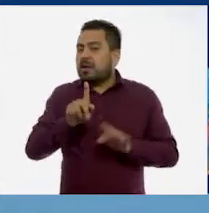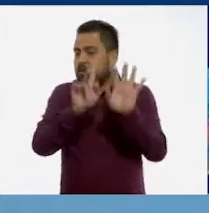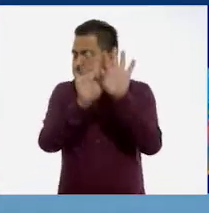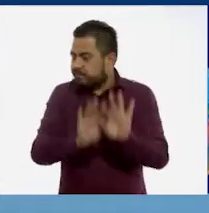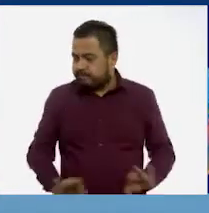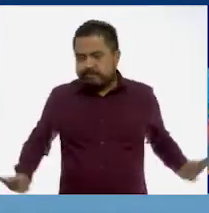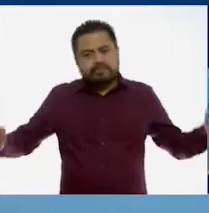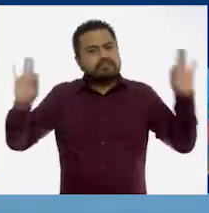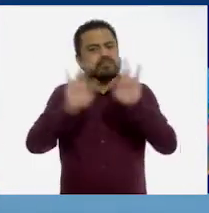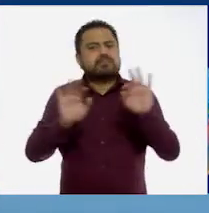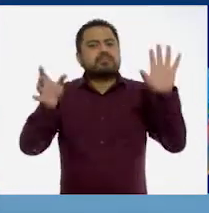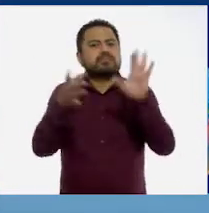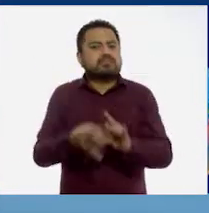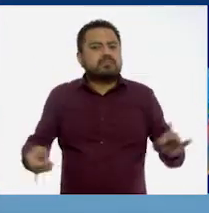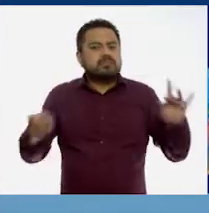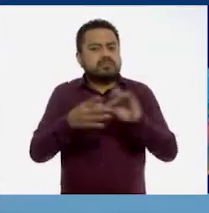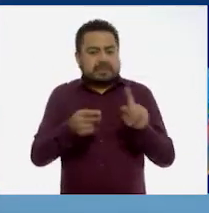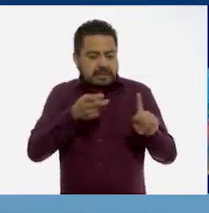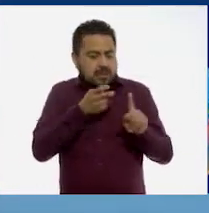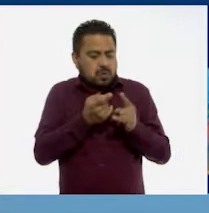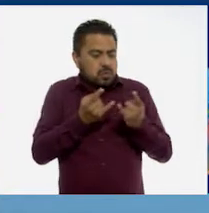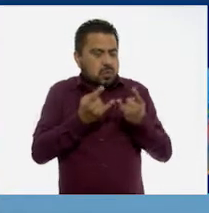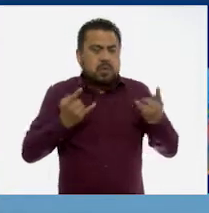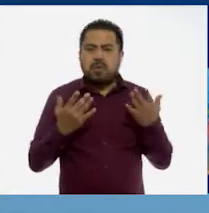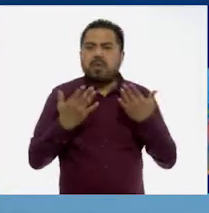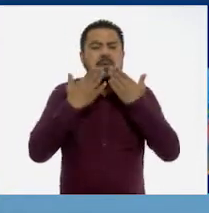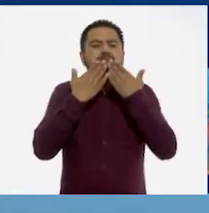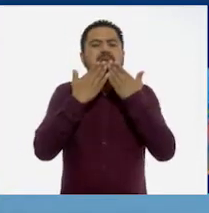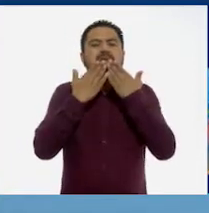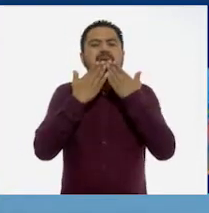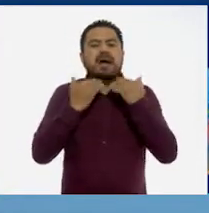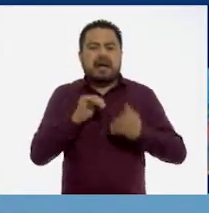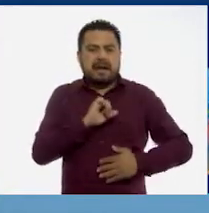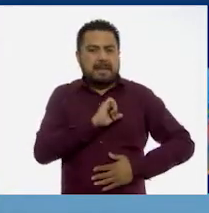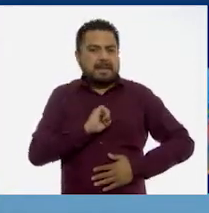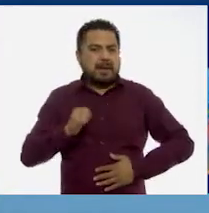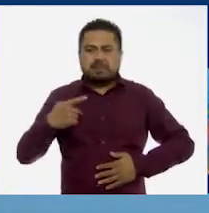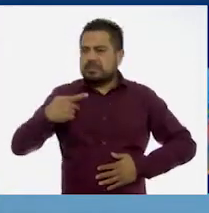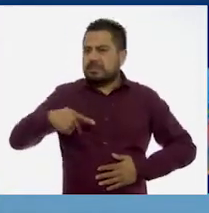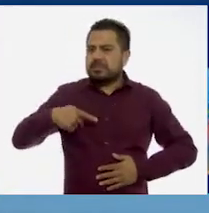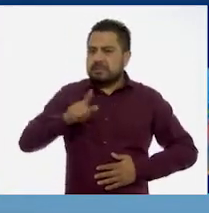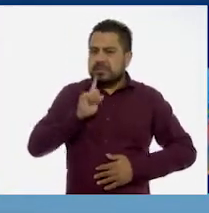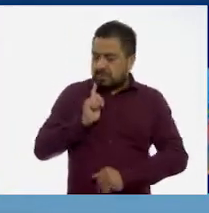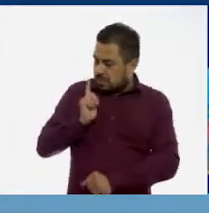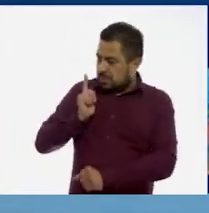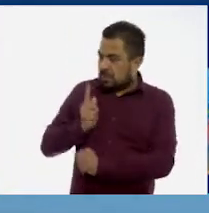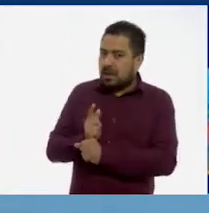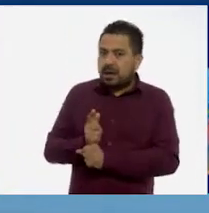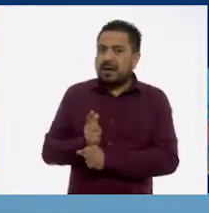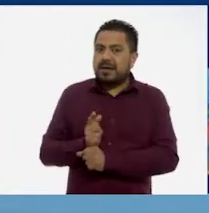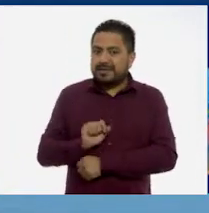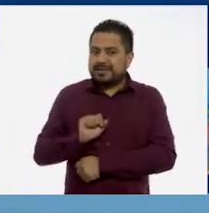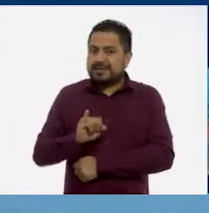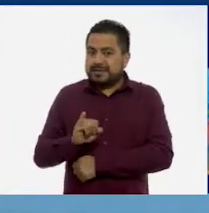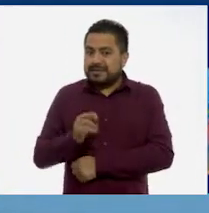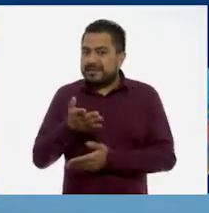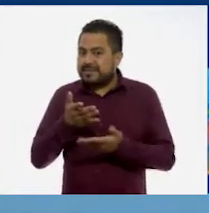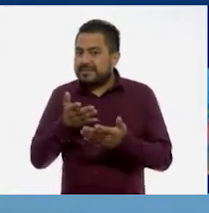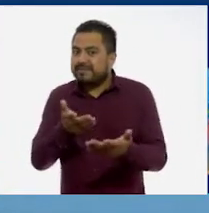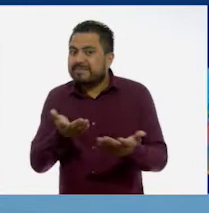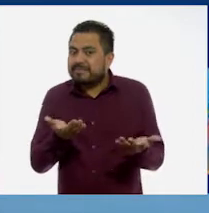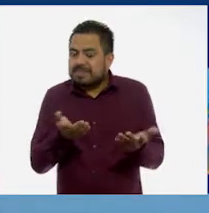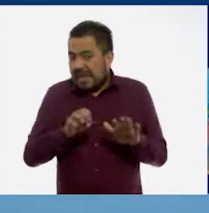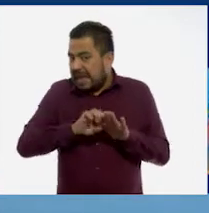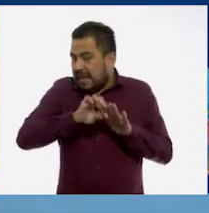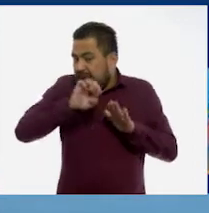importante resaltar que en este cuento no hay un antagonista. ¿Se dieron cuenta ustedes ahí en casa? Este es